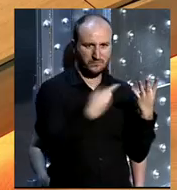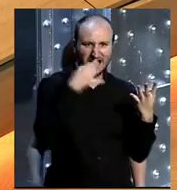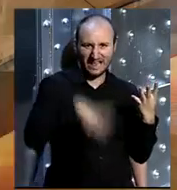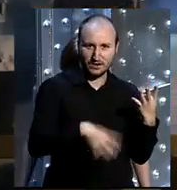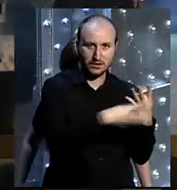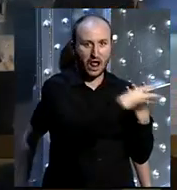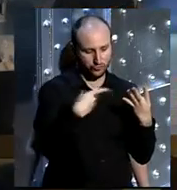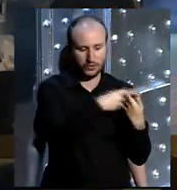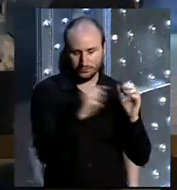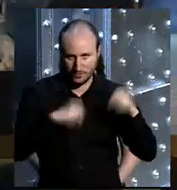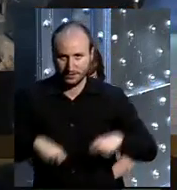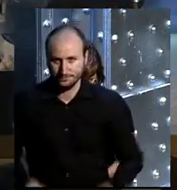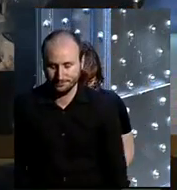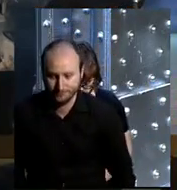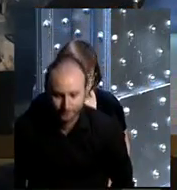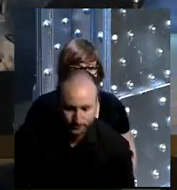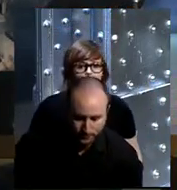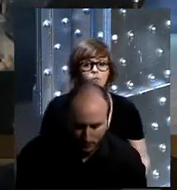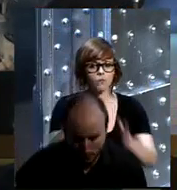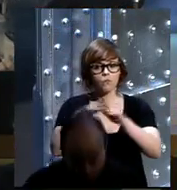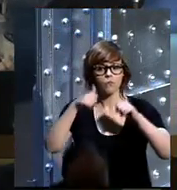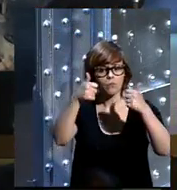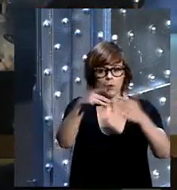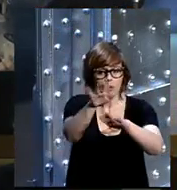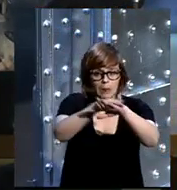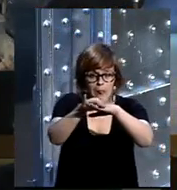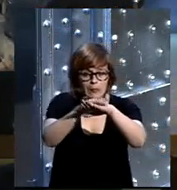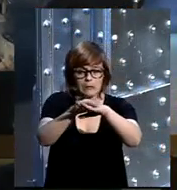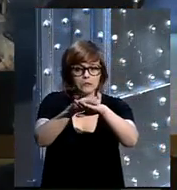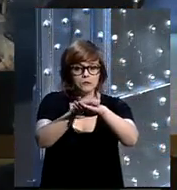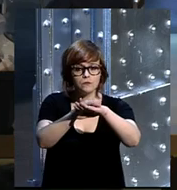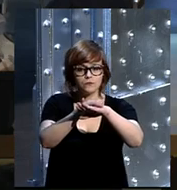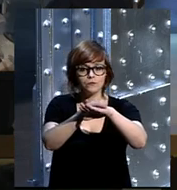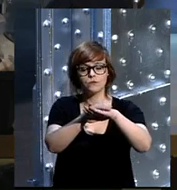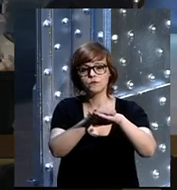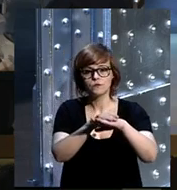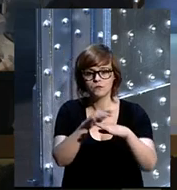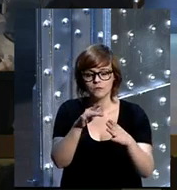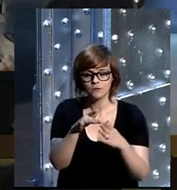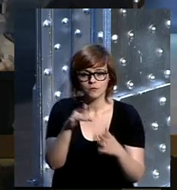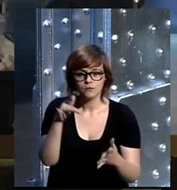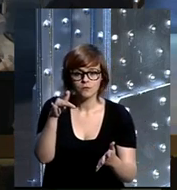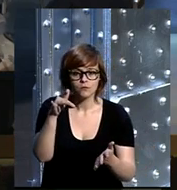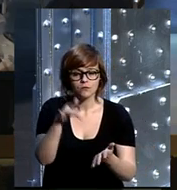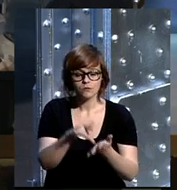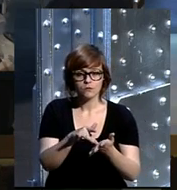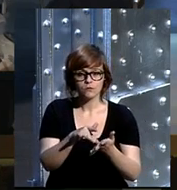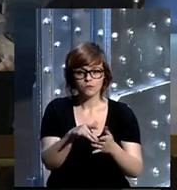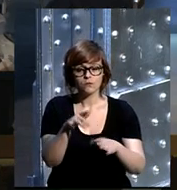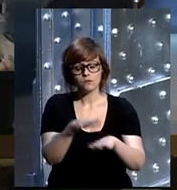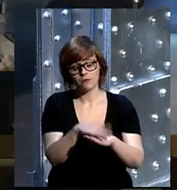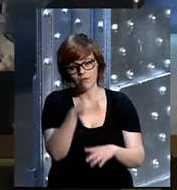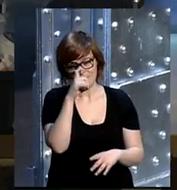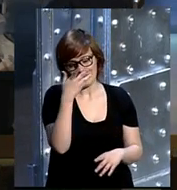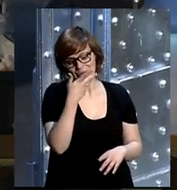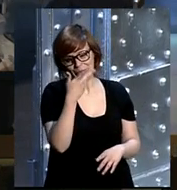cuatro. Pues venga, adelante, empiece el que quiera. Perdona, no, en absoluto. Casi por alusiones, un viejo conocido ya,